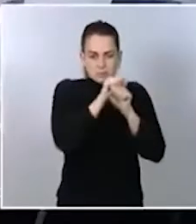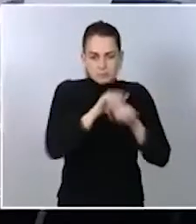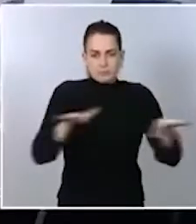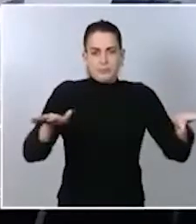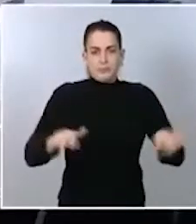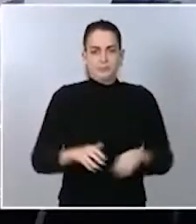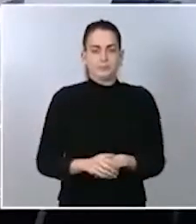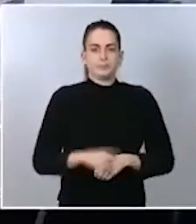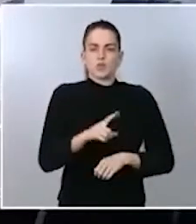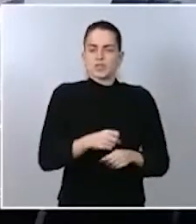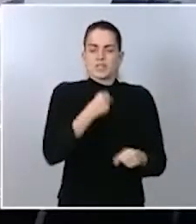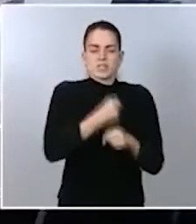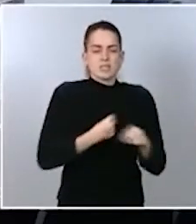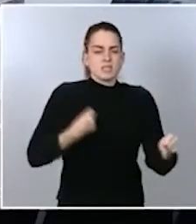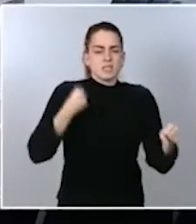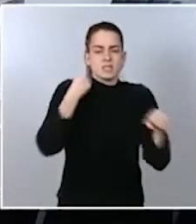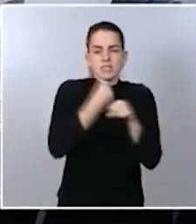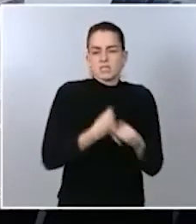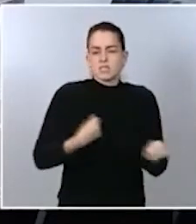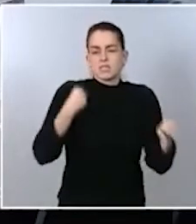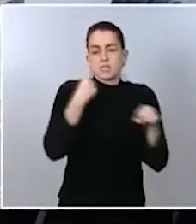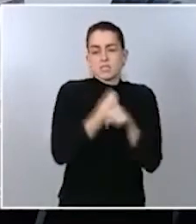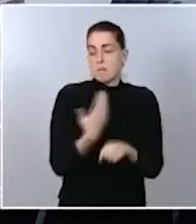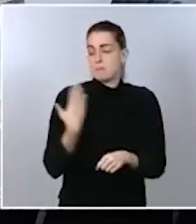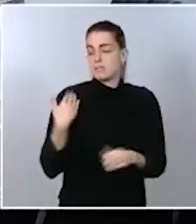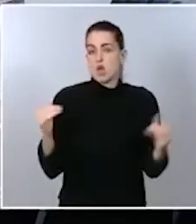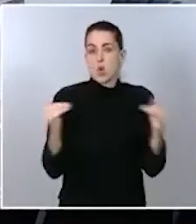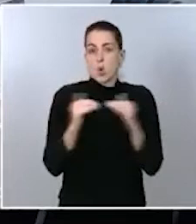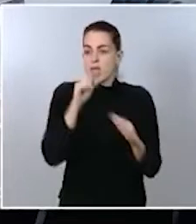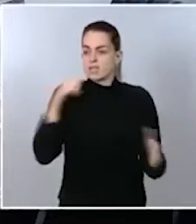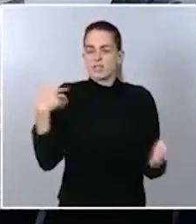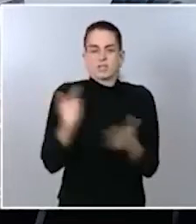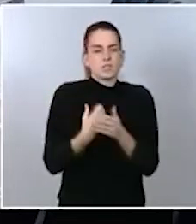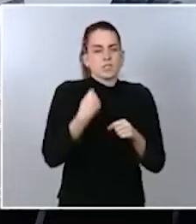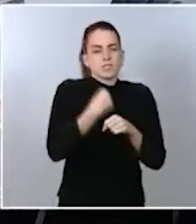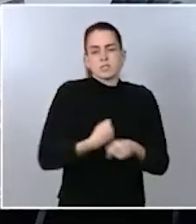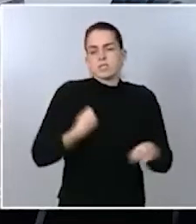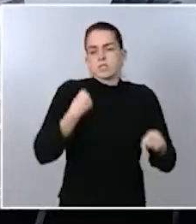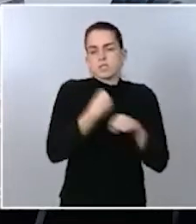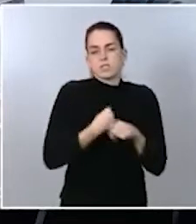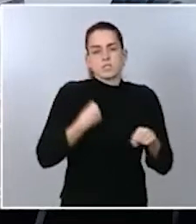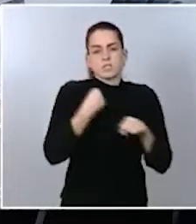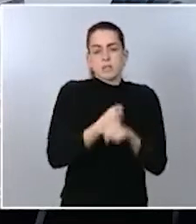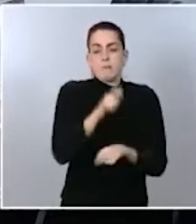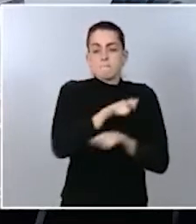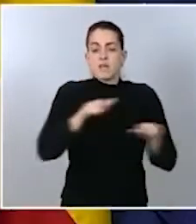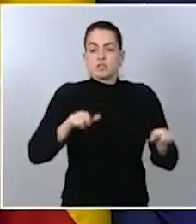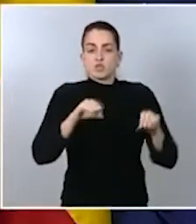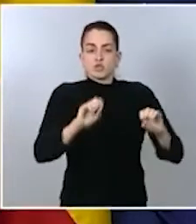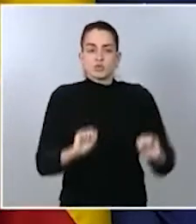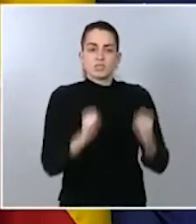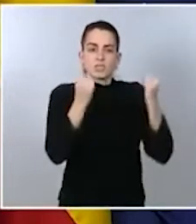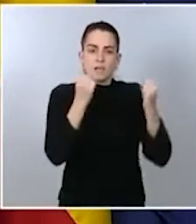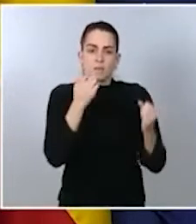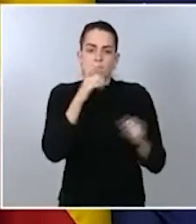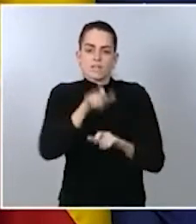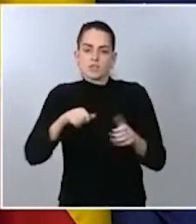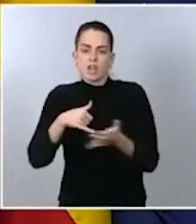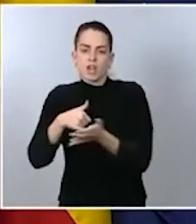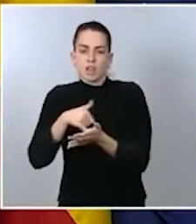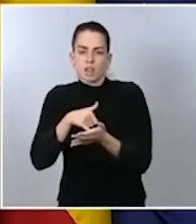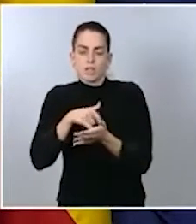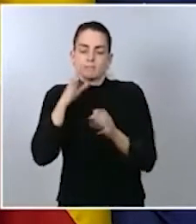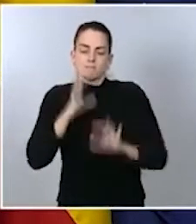descanso desde el pasado jueves en labores como el auxilio de personas de las vulnerables especialmente el